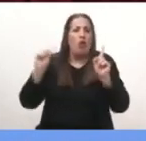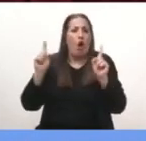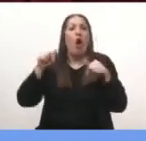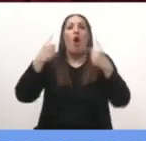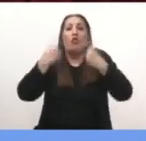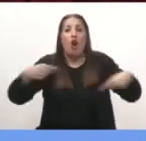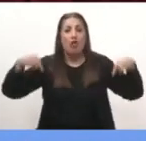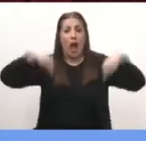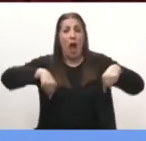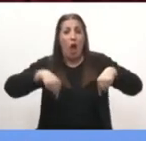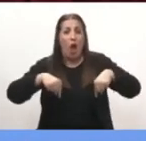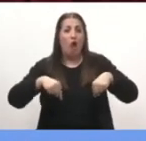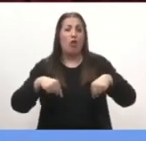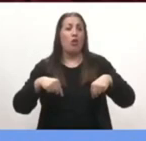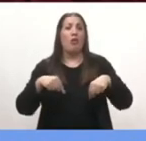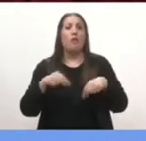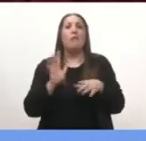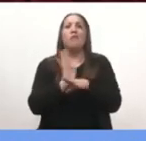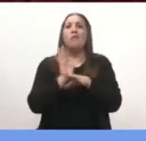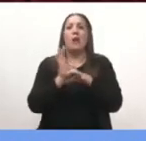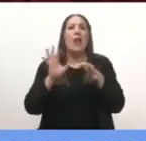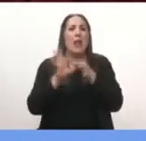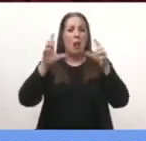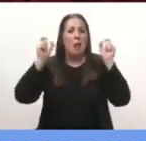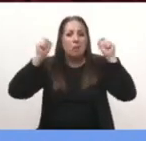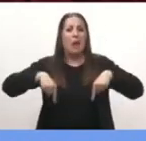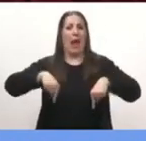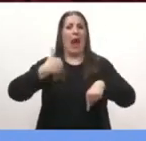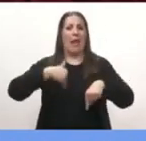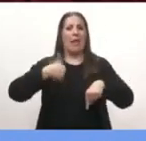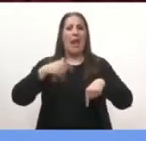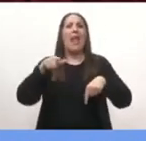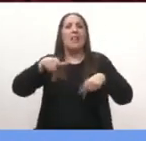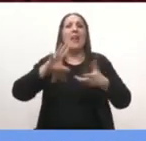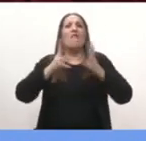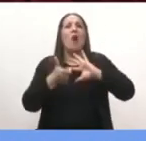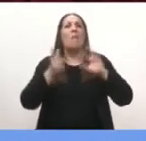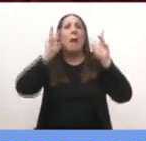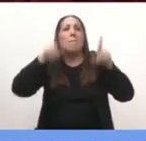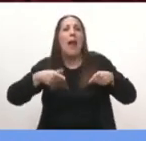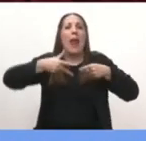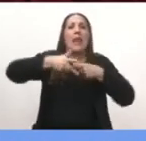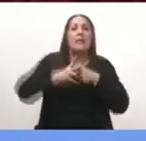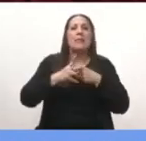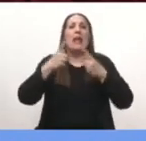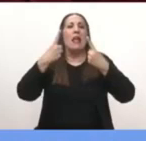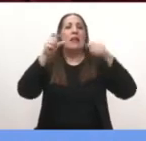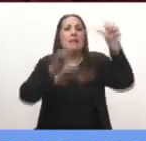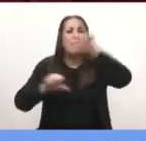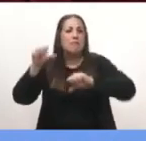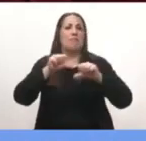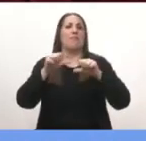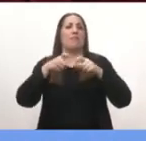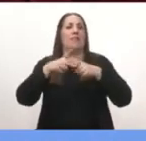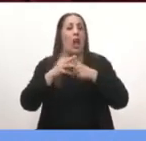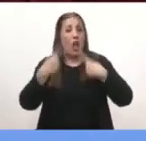hoy es de alguna u otra manera la soberanía estratégica de la ciencia y la tecnología tuvo el impacto como empresa